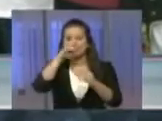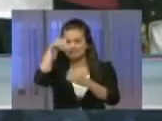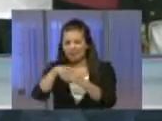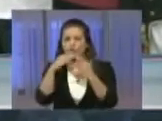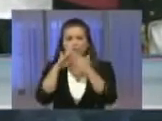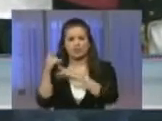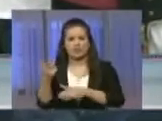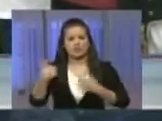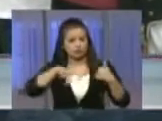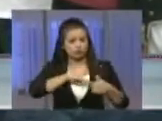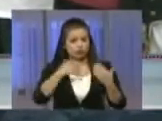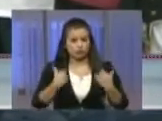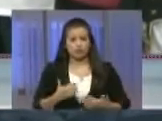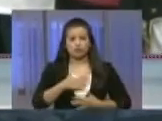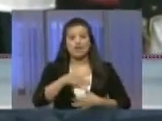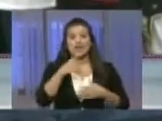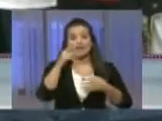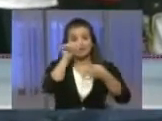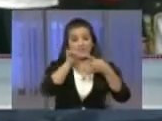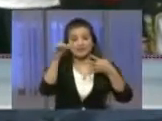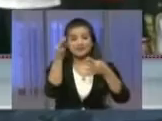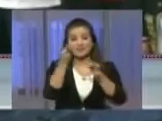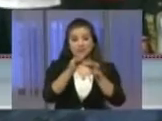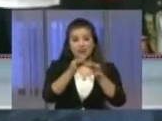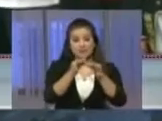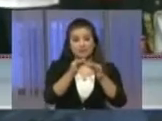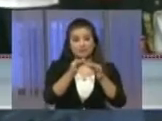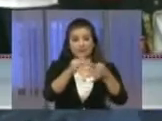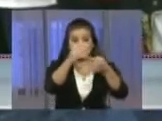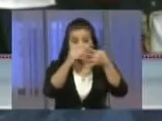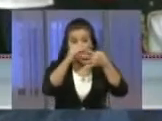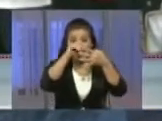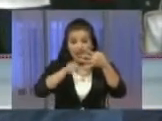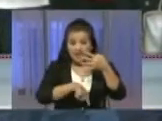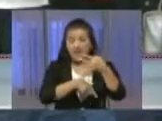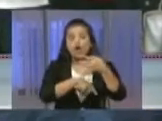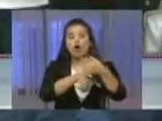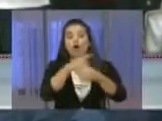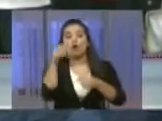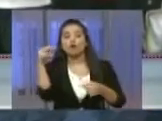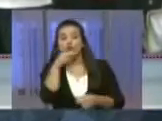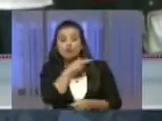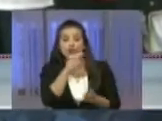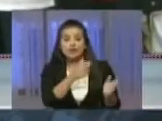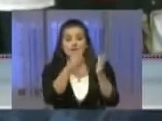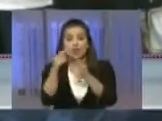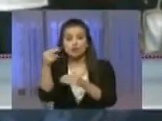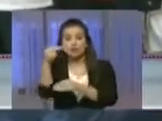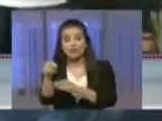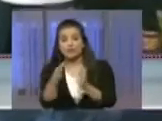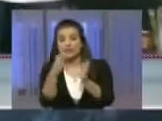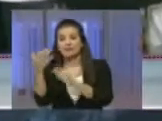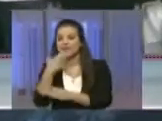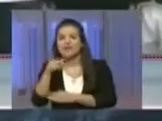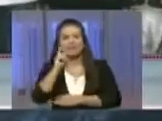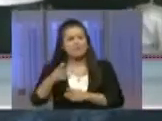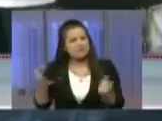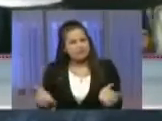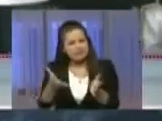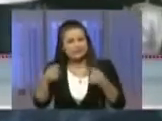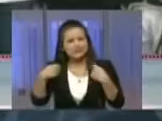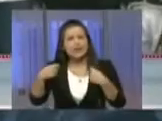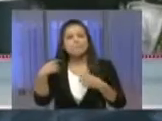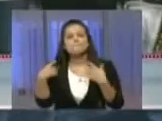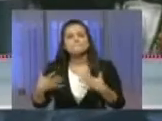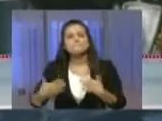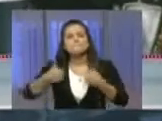nosotros septiembre octubre noviembre diciembre tienen que ser meses de aceleración de las misiones de las grandes misiones